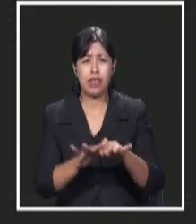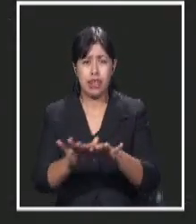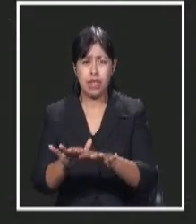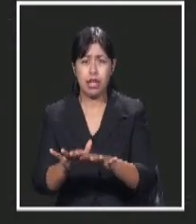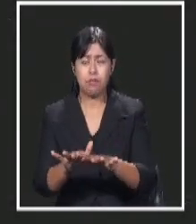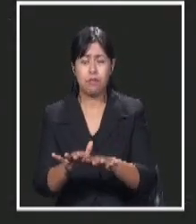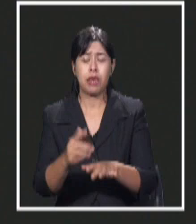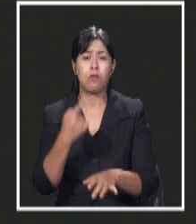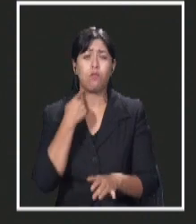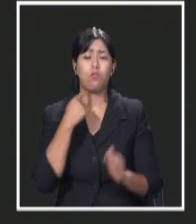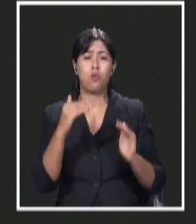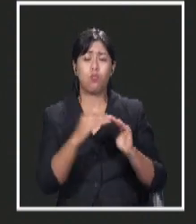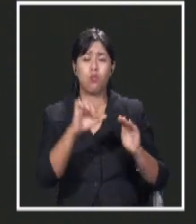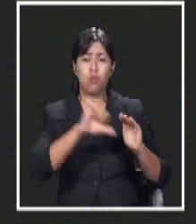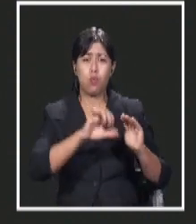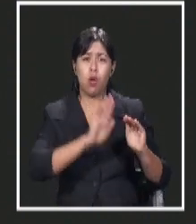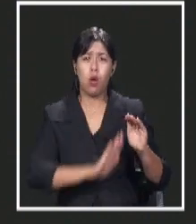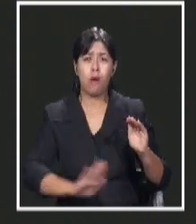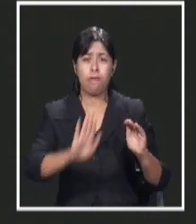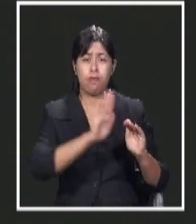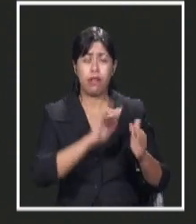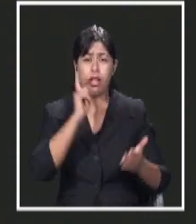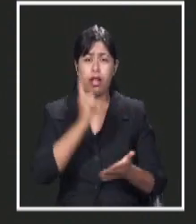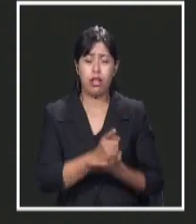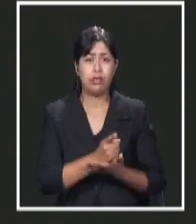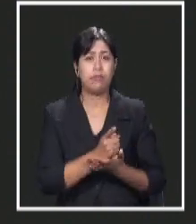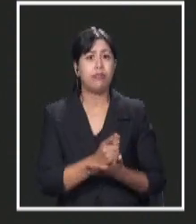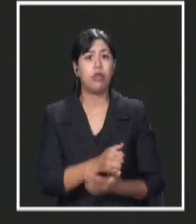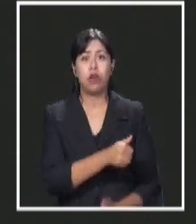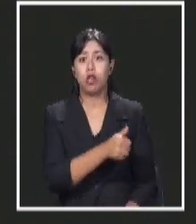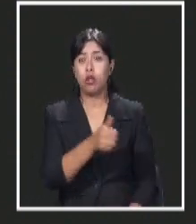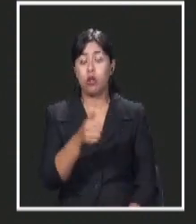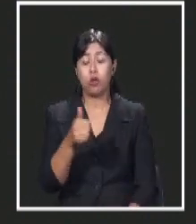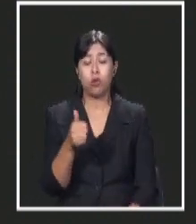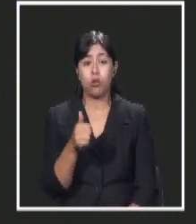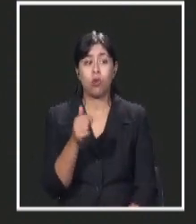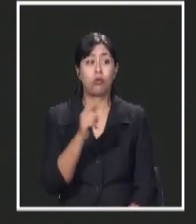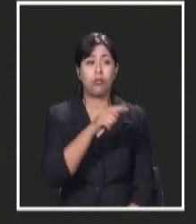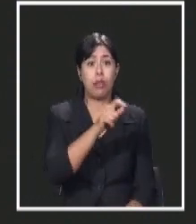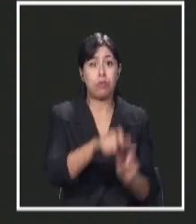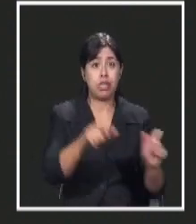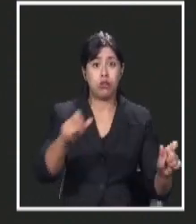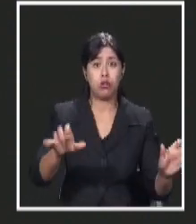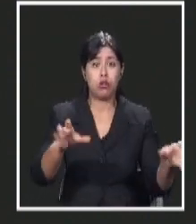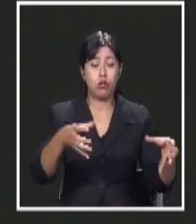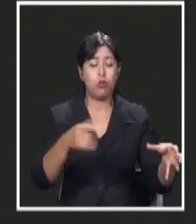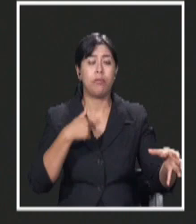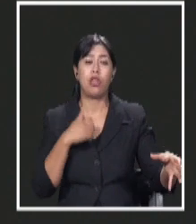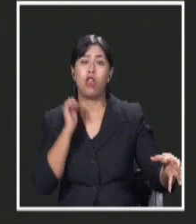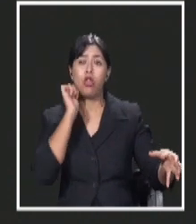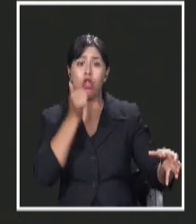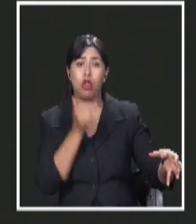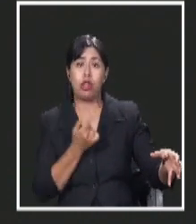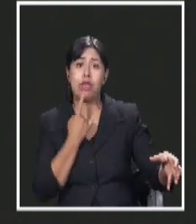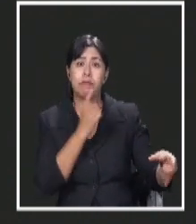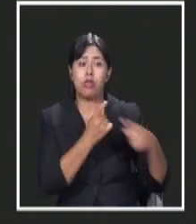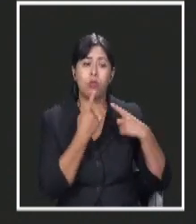obligatoria, donde todos los días le preguntábamos a un grupo de personas cómo se sentían, cómo estaban sus